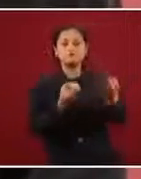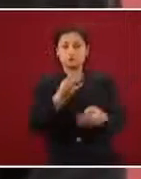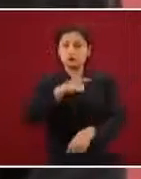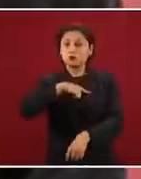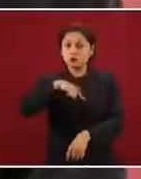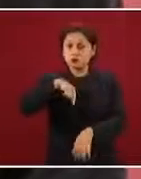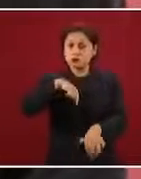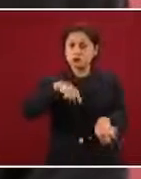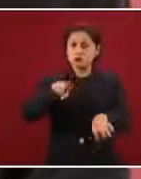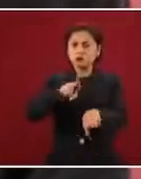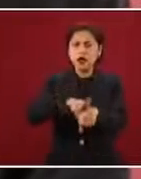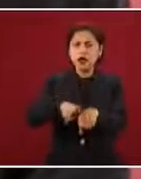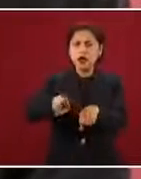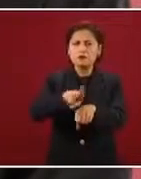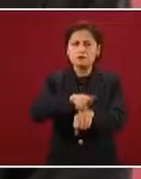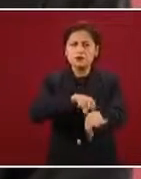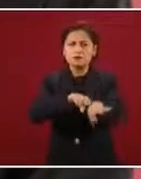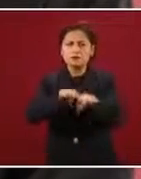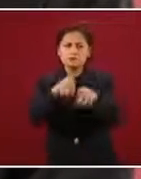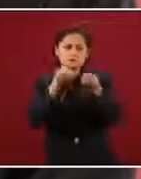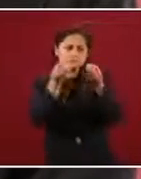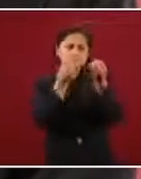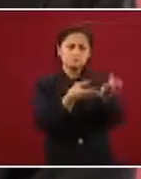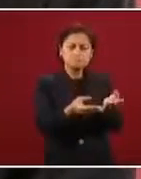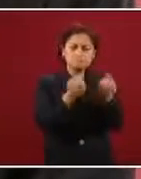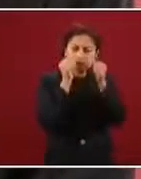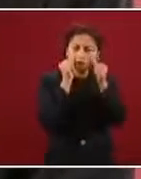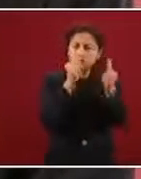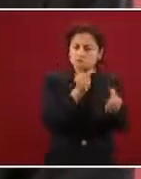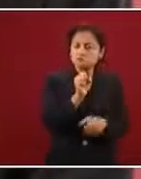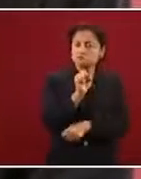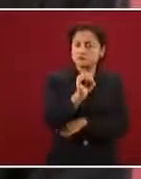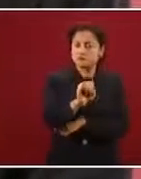dedicando. Es como las